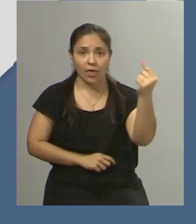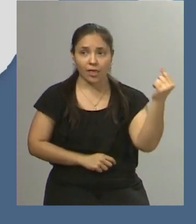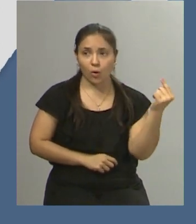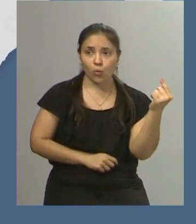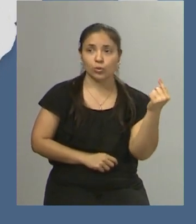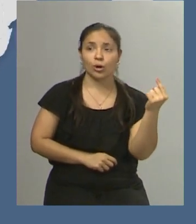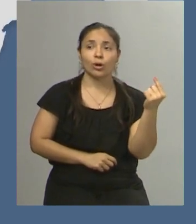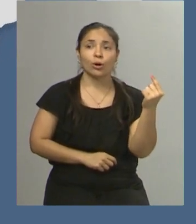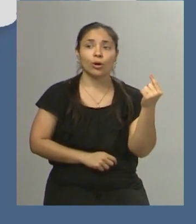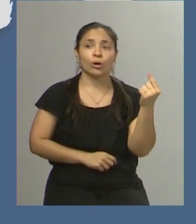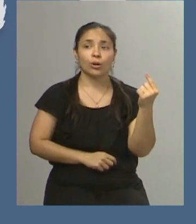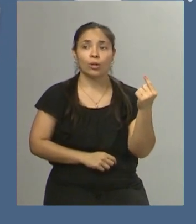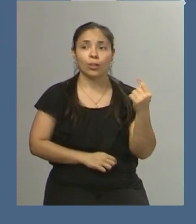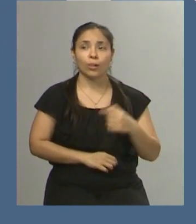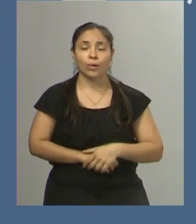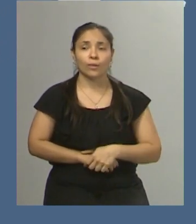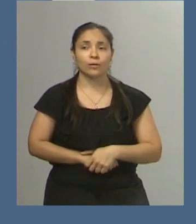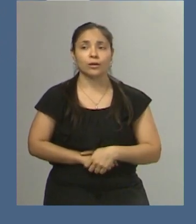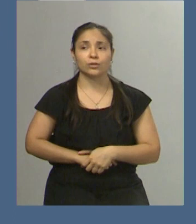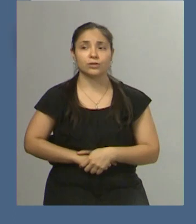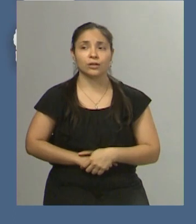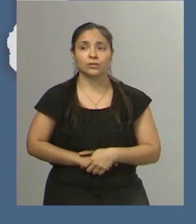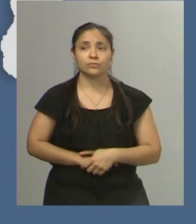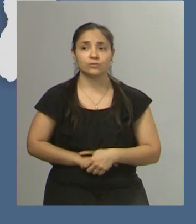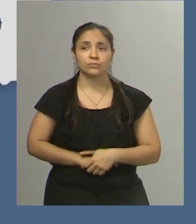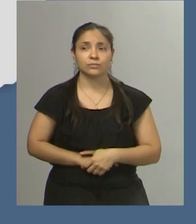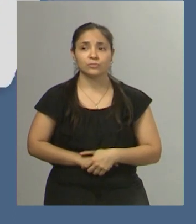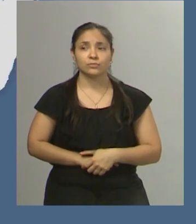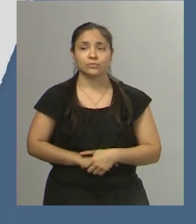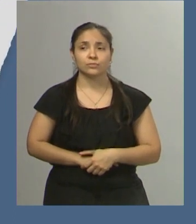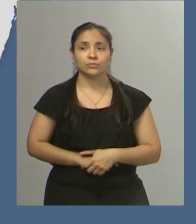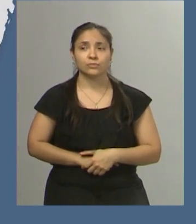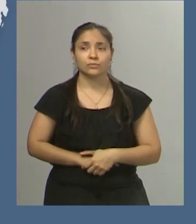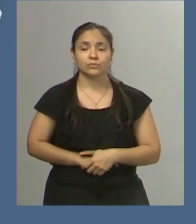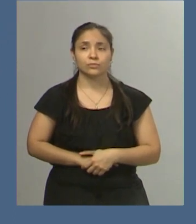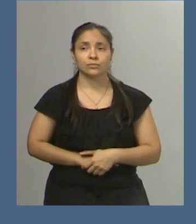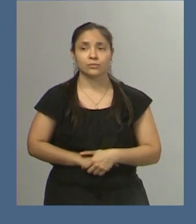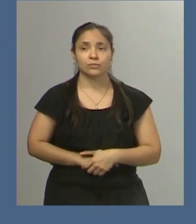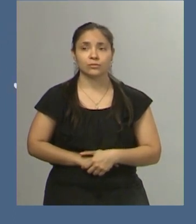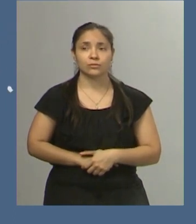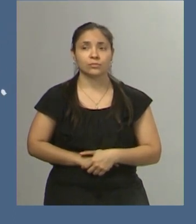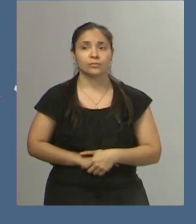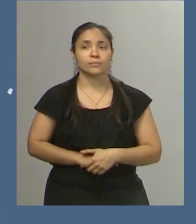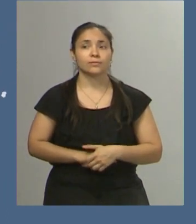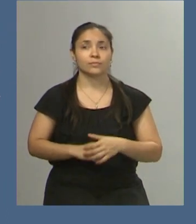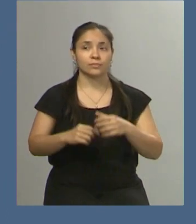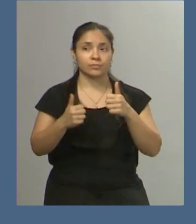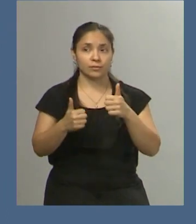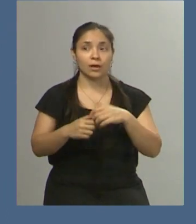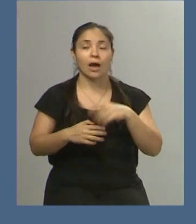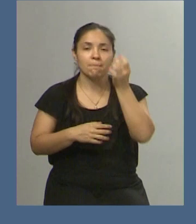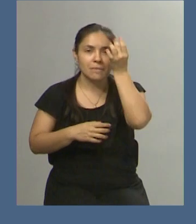se dará en la medida que lo aprueben los parlamentos. Ahí eso es lo normal. Tal cual. Félix, vamos